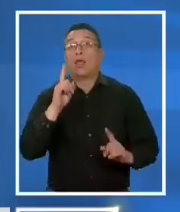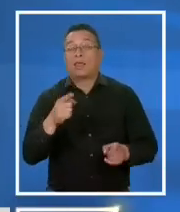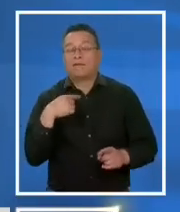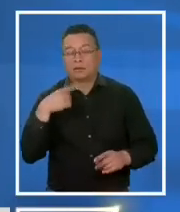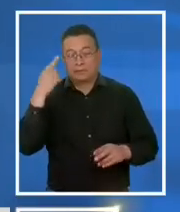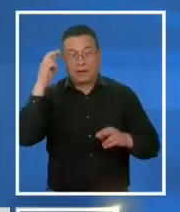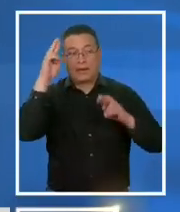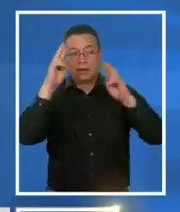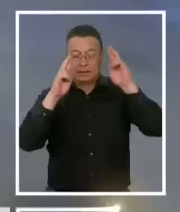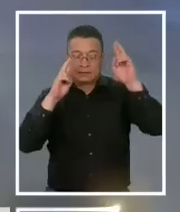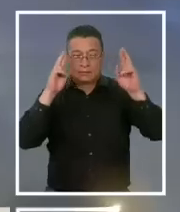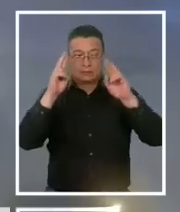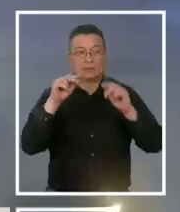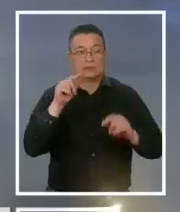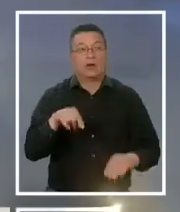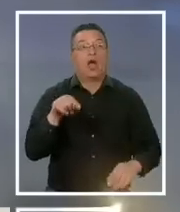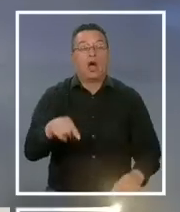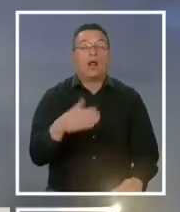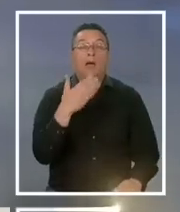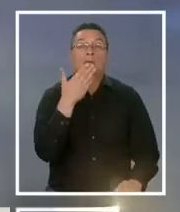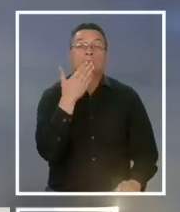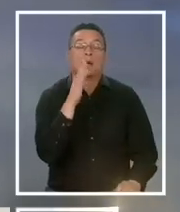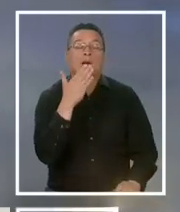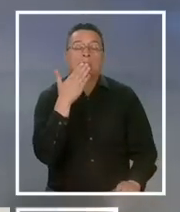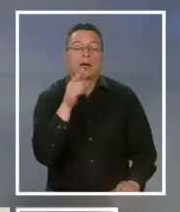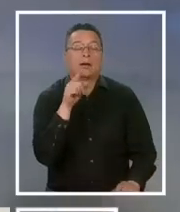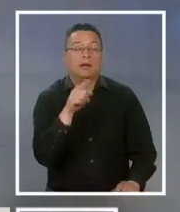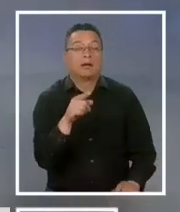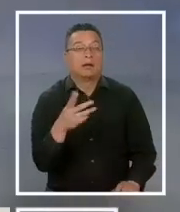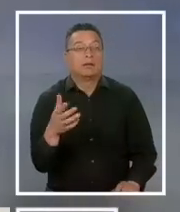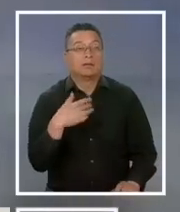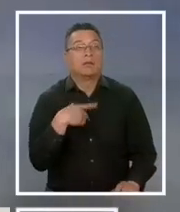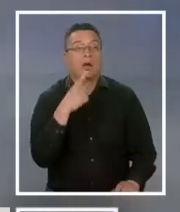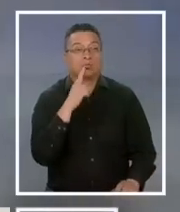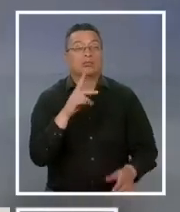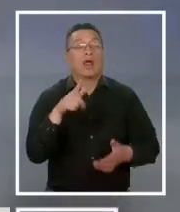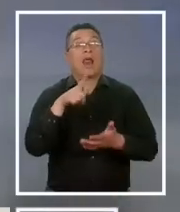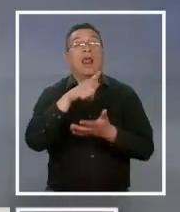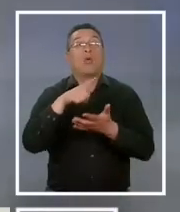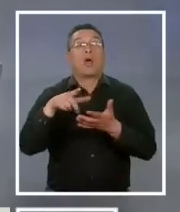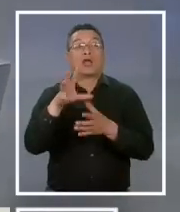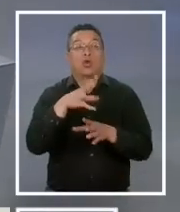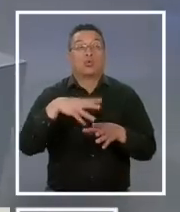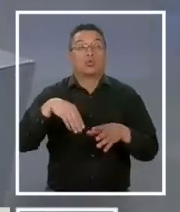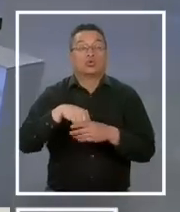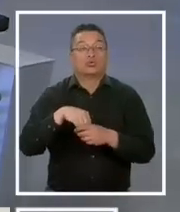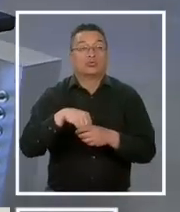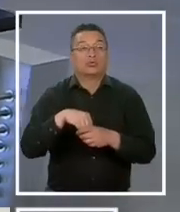invitar a esa reflexión vamos los expertos porque el acuerdo por favor el lenguaje inclusivo